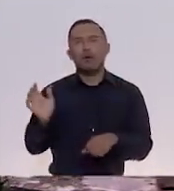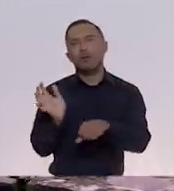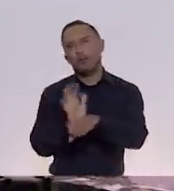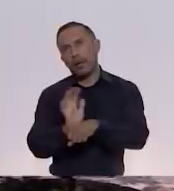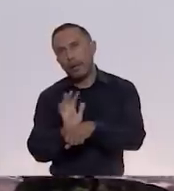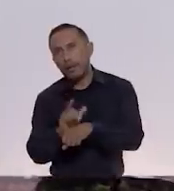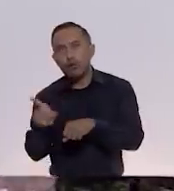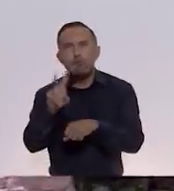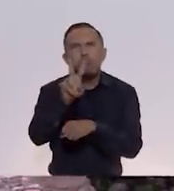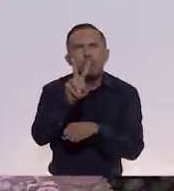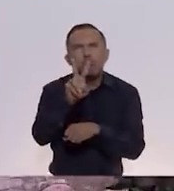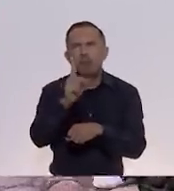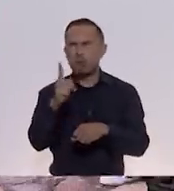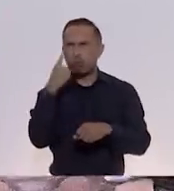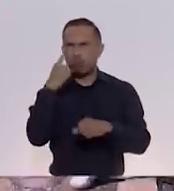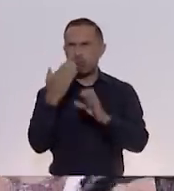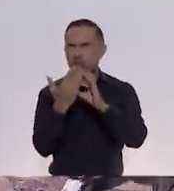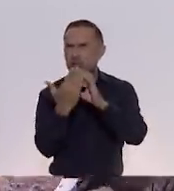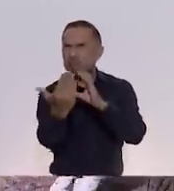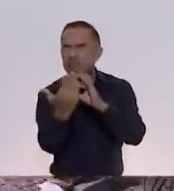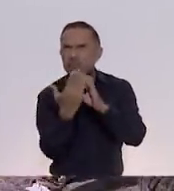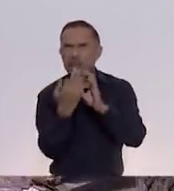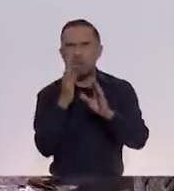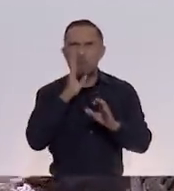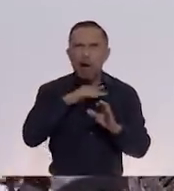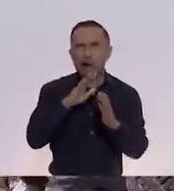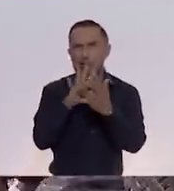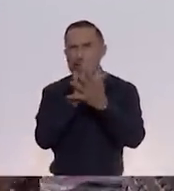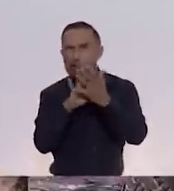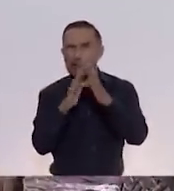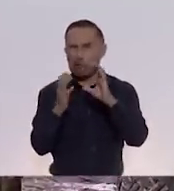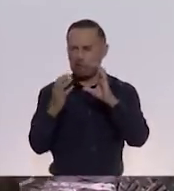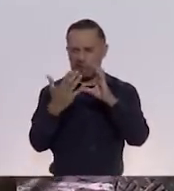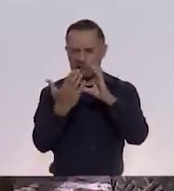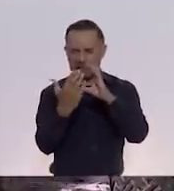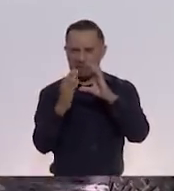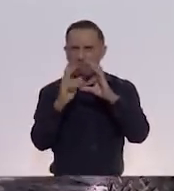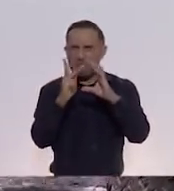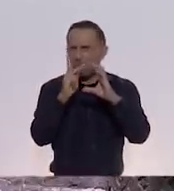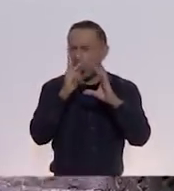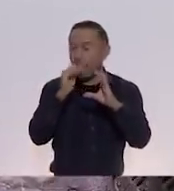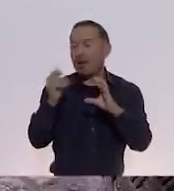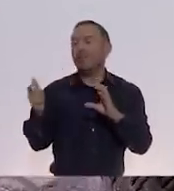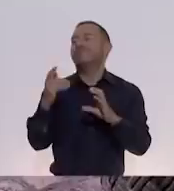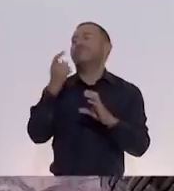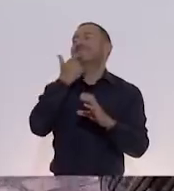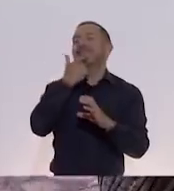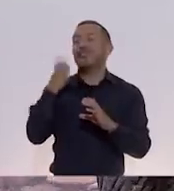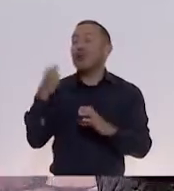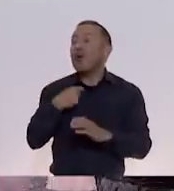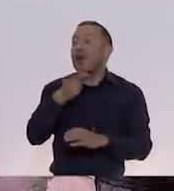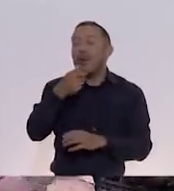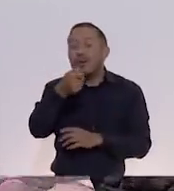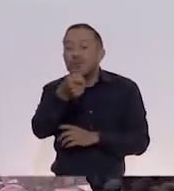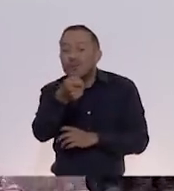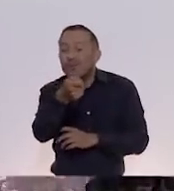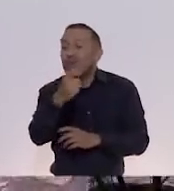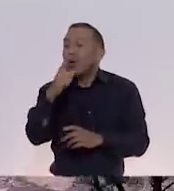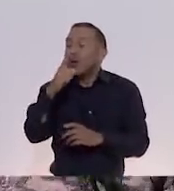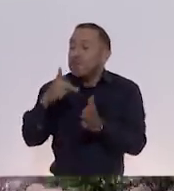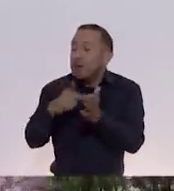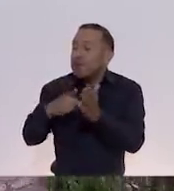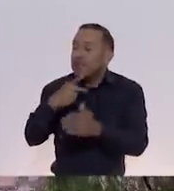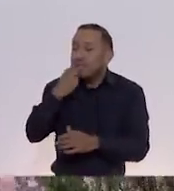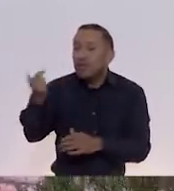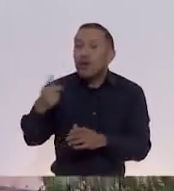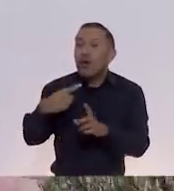le enfocaron mal o que usaron mal el expreso. Ay, Paco, es el exposímetro, ya te dije mil veces. Es el que sirve para medir la